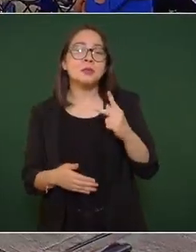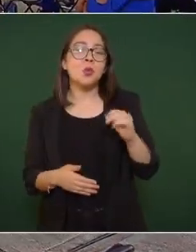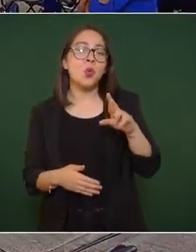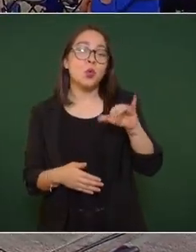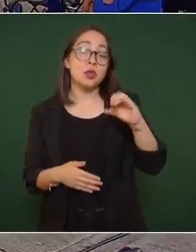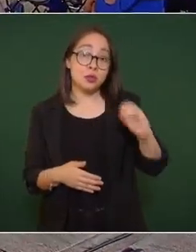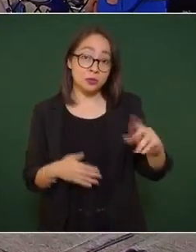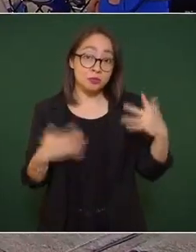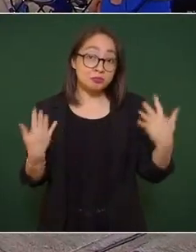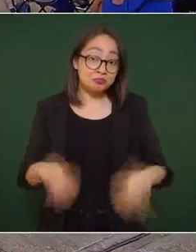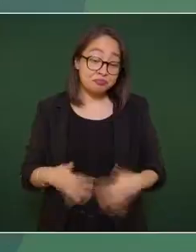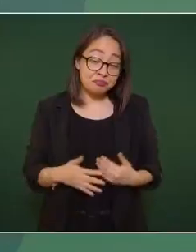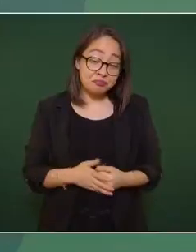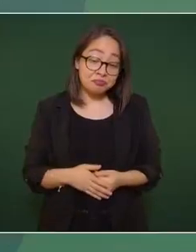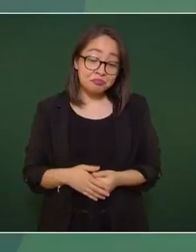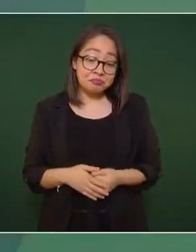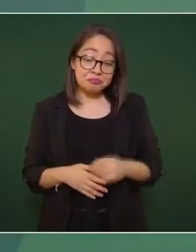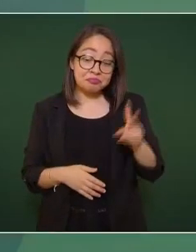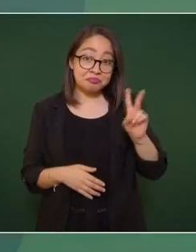Se necesitaba,